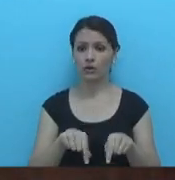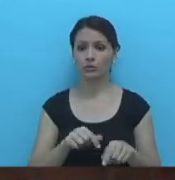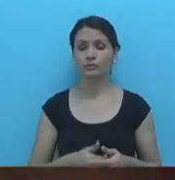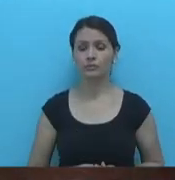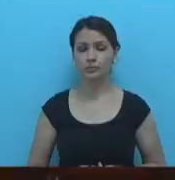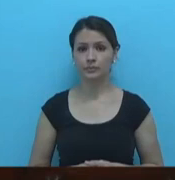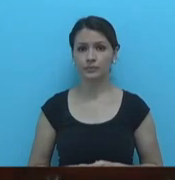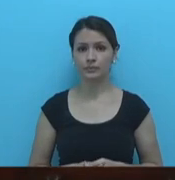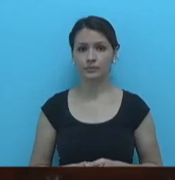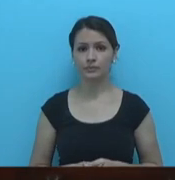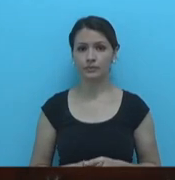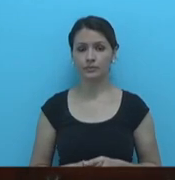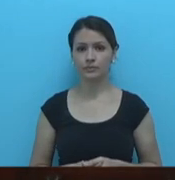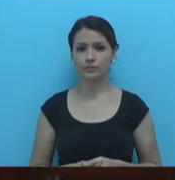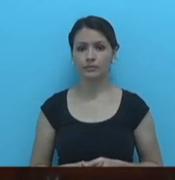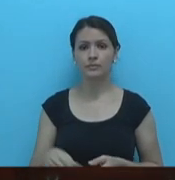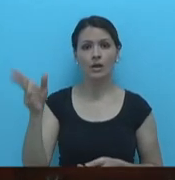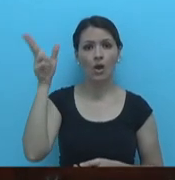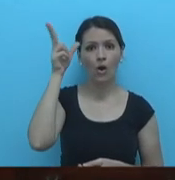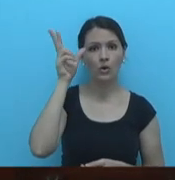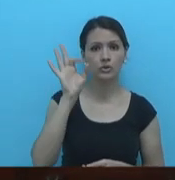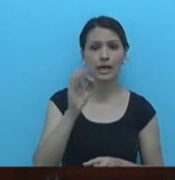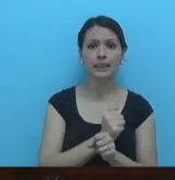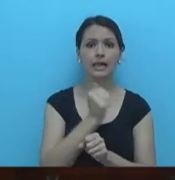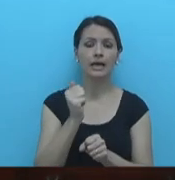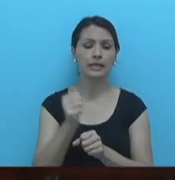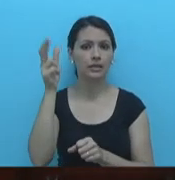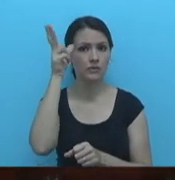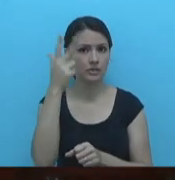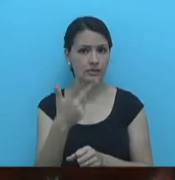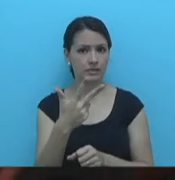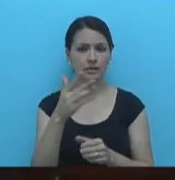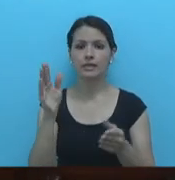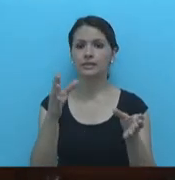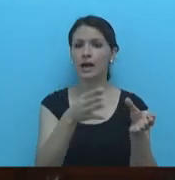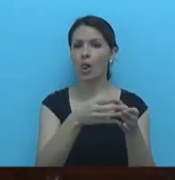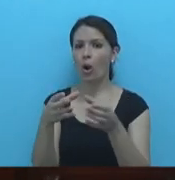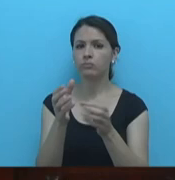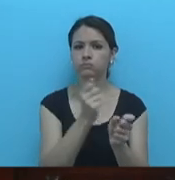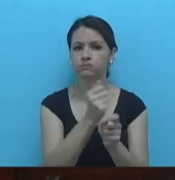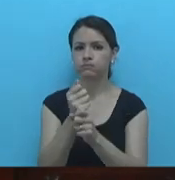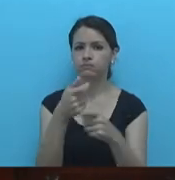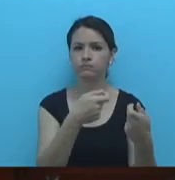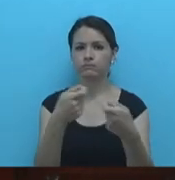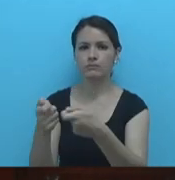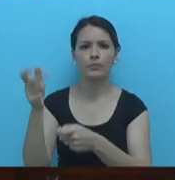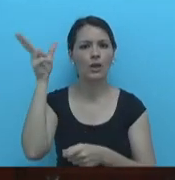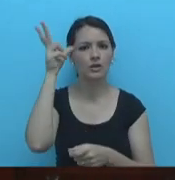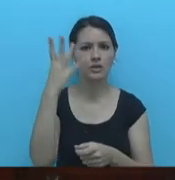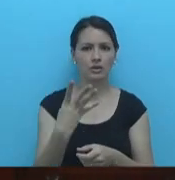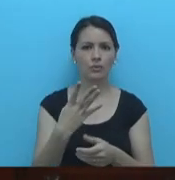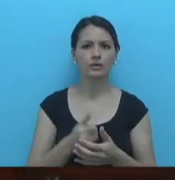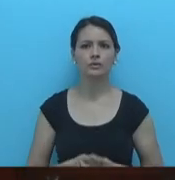tablas. Bien, así será. 80 al 83. A las comisiones asignadas. 84.